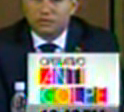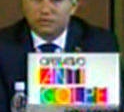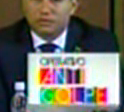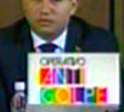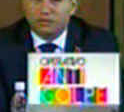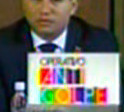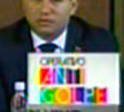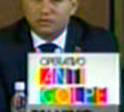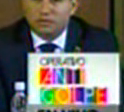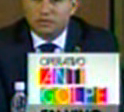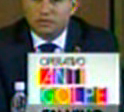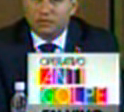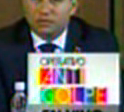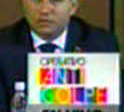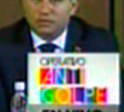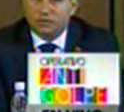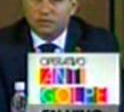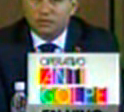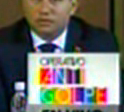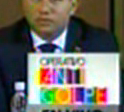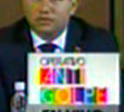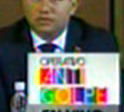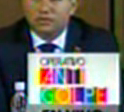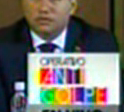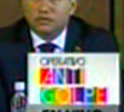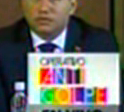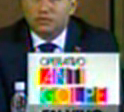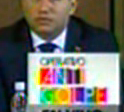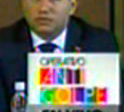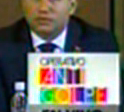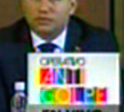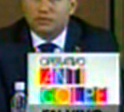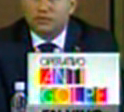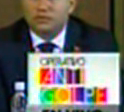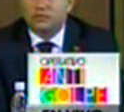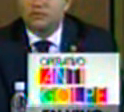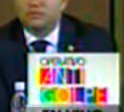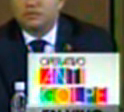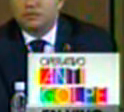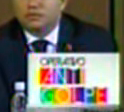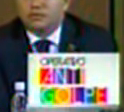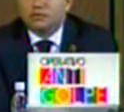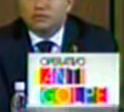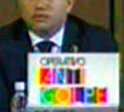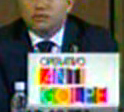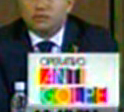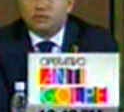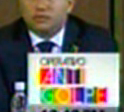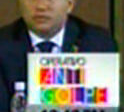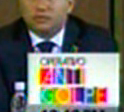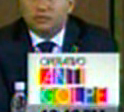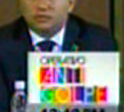Pérez Arcay, embajador, decía: estamos marcando la tercera empresa victoriosa